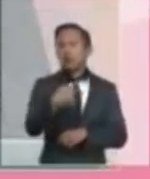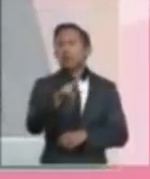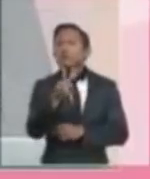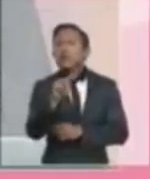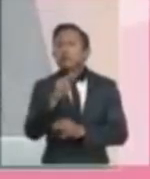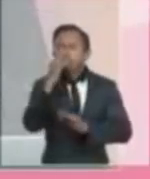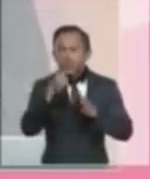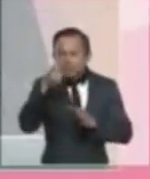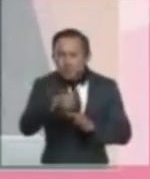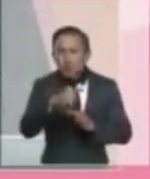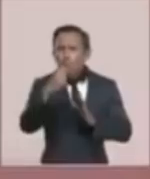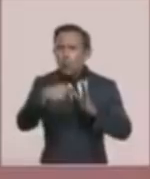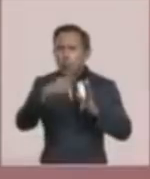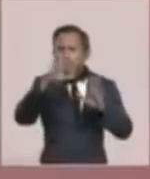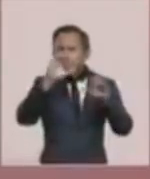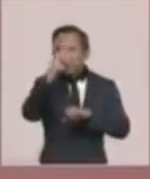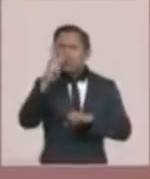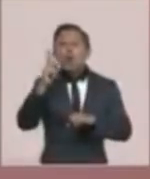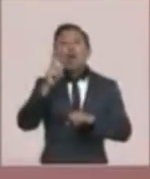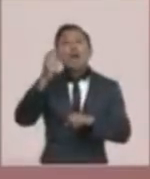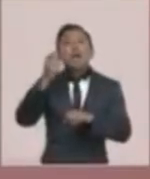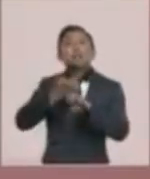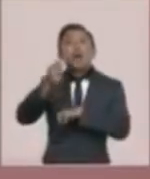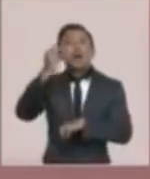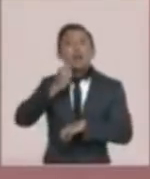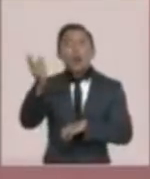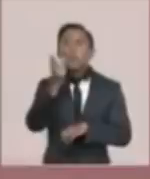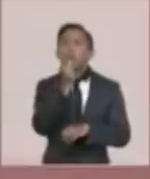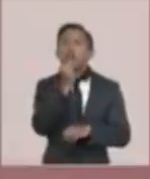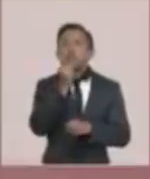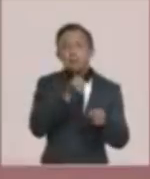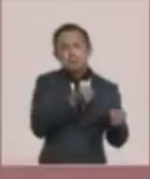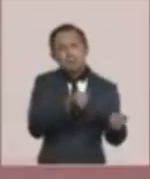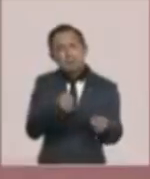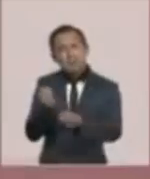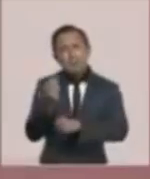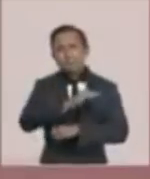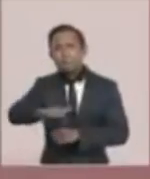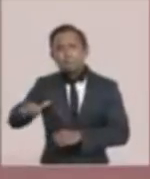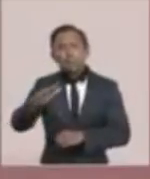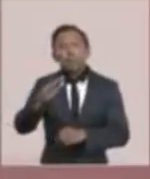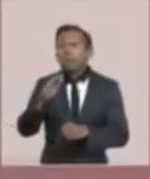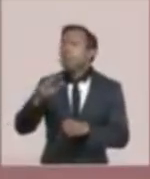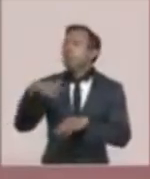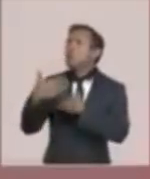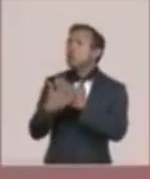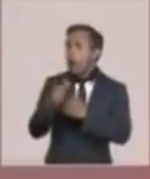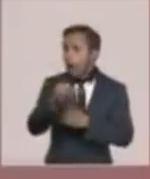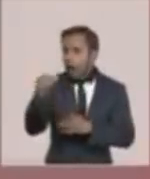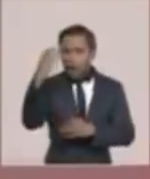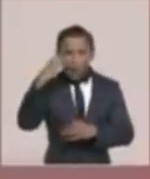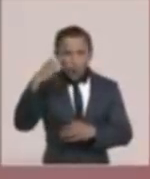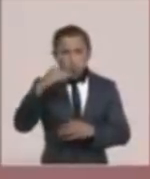Guerrero. ¿Cómo le vas a explicar a las familias que con esos delincuentes te quieres sentar a dialogar? En tu ambición de